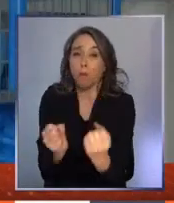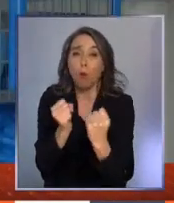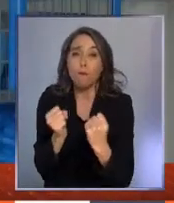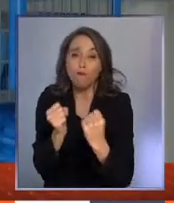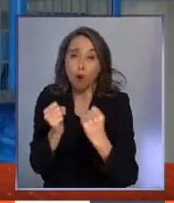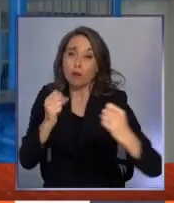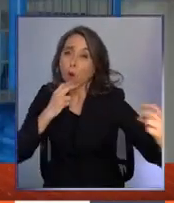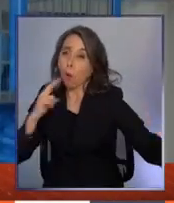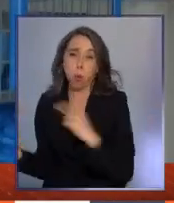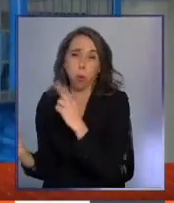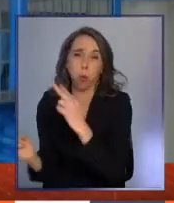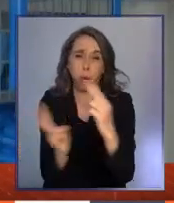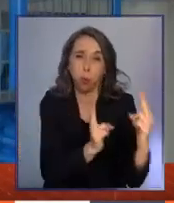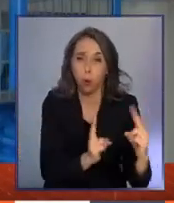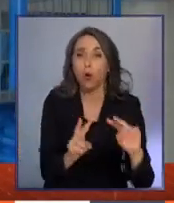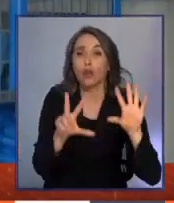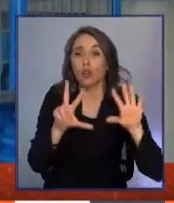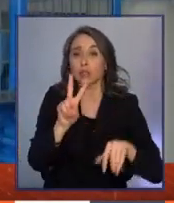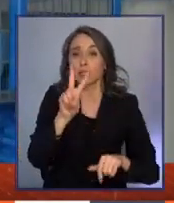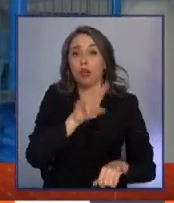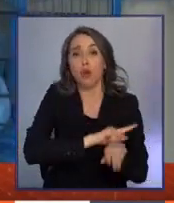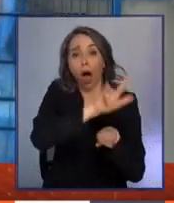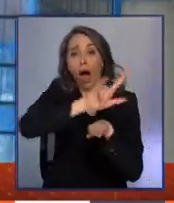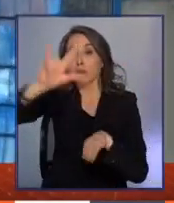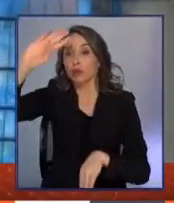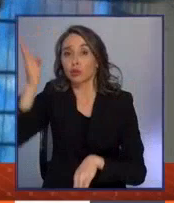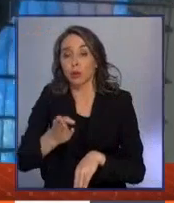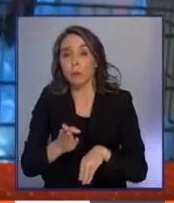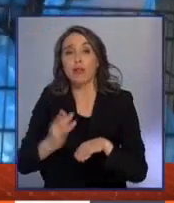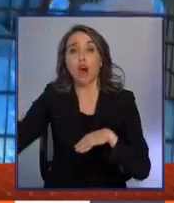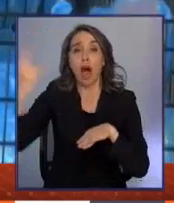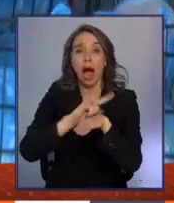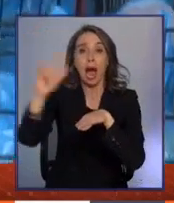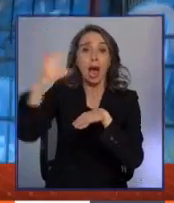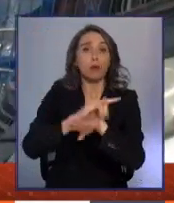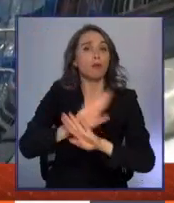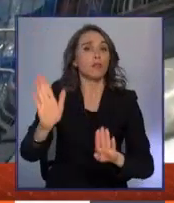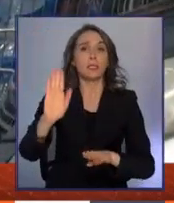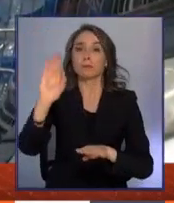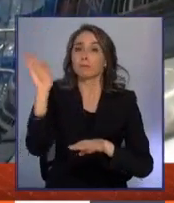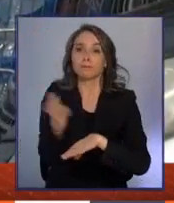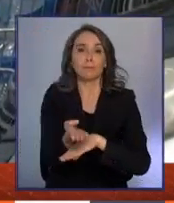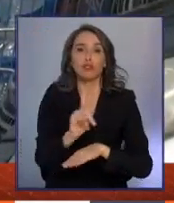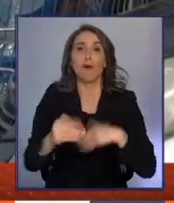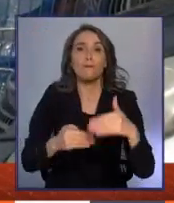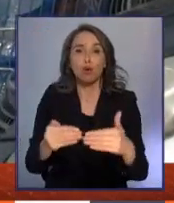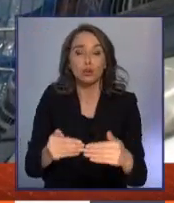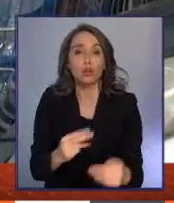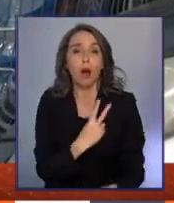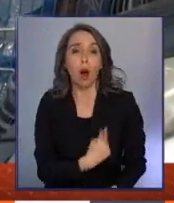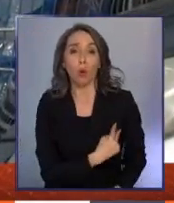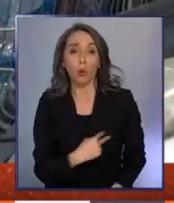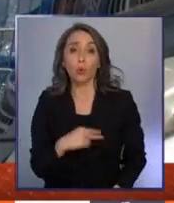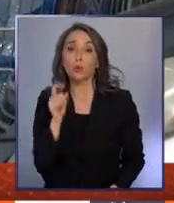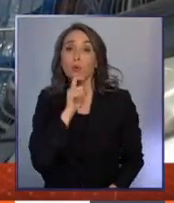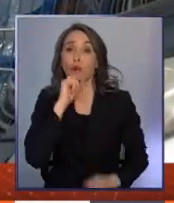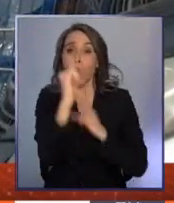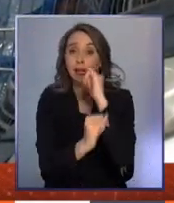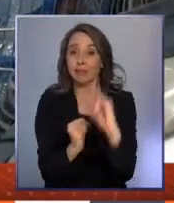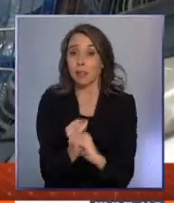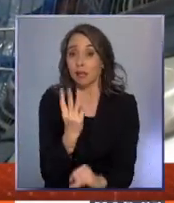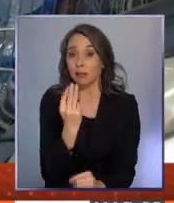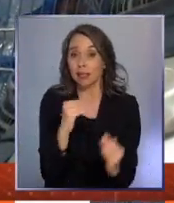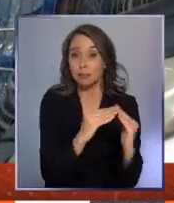Hasta el momento se han cancelado 82 vuelos y varios aeropuertos han dejado de funcionar. La Cruz Roja Internacional calcula que cerca de